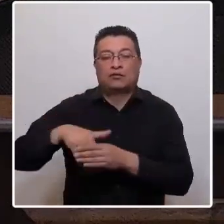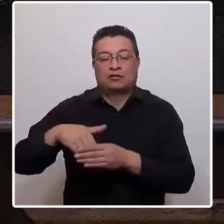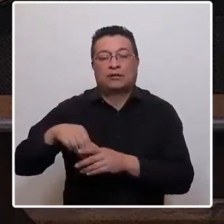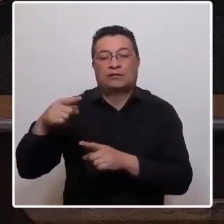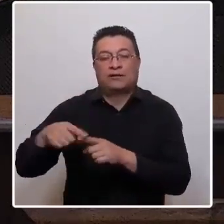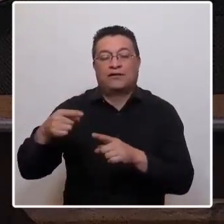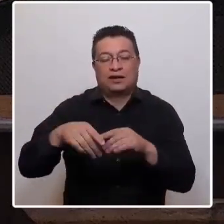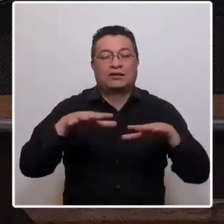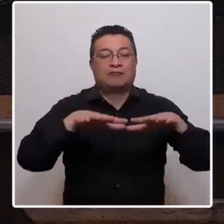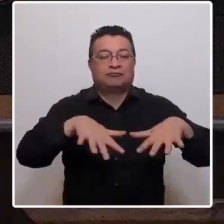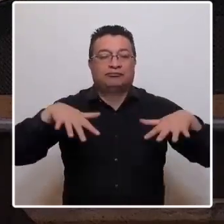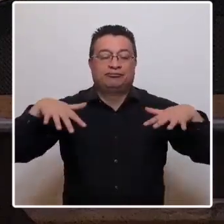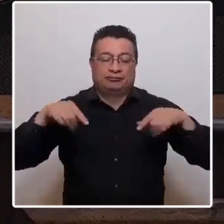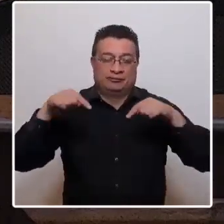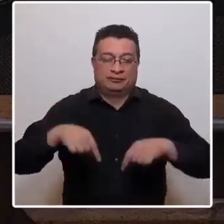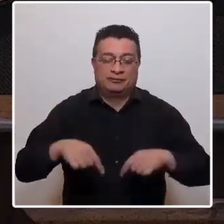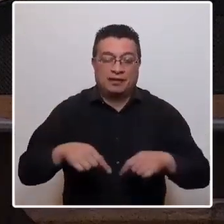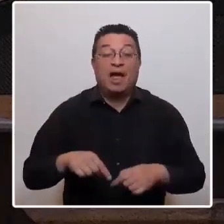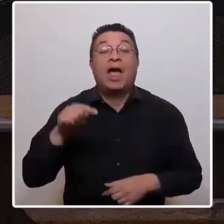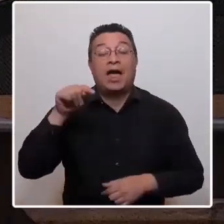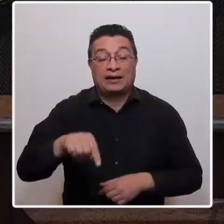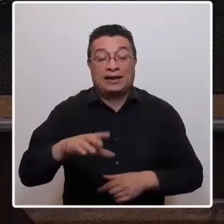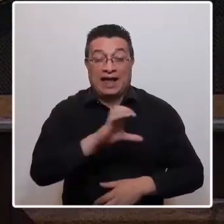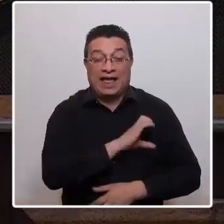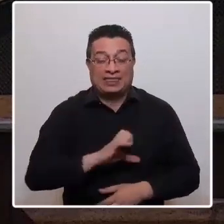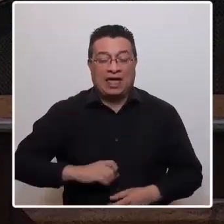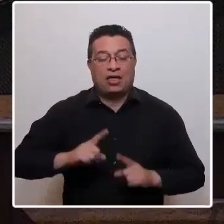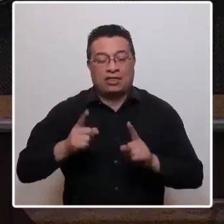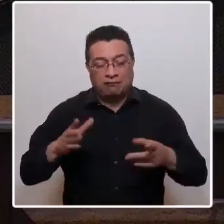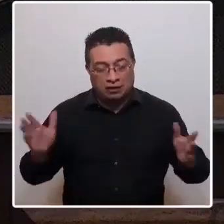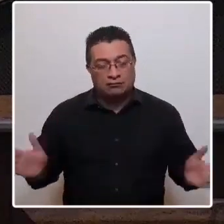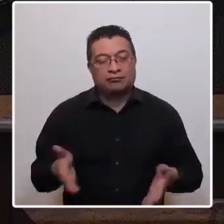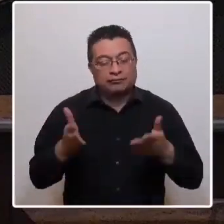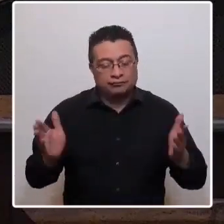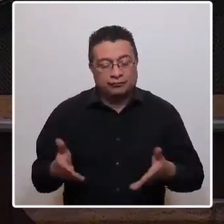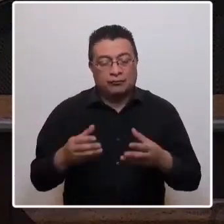plenos. Y seguimos, el Estado debe promover los bienes